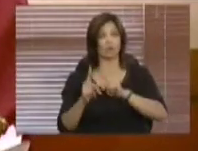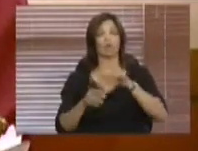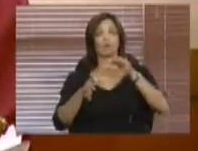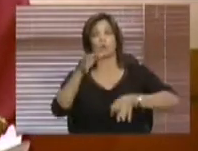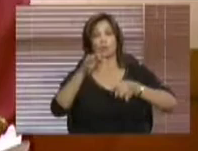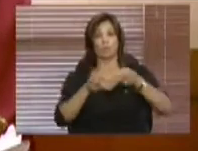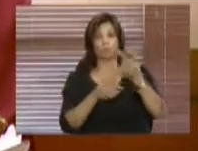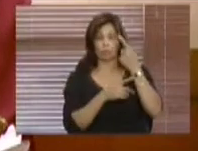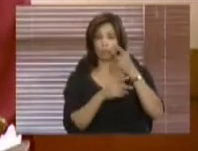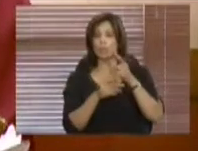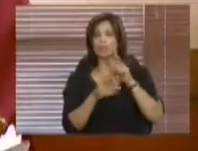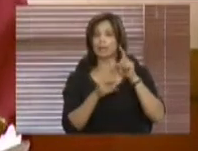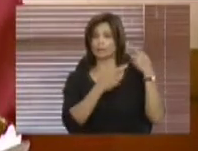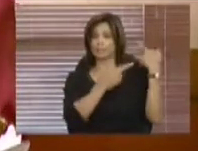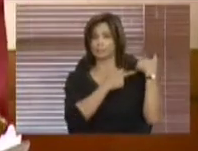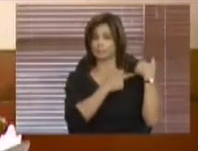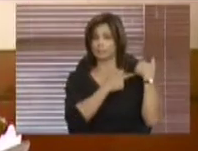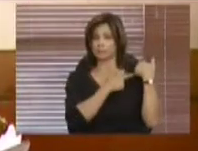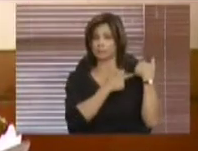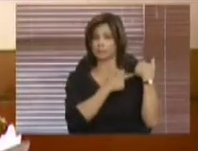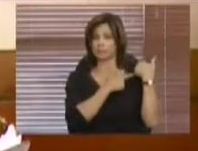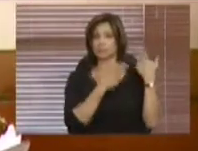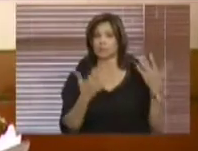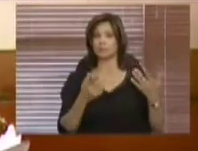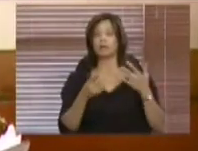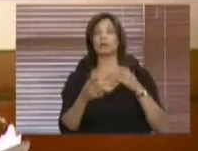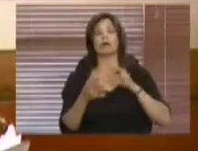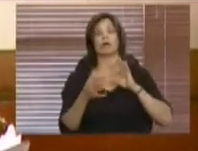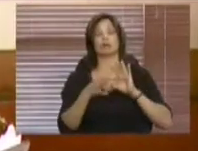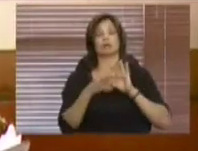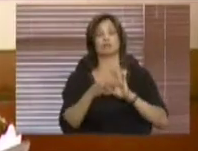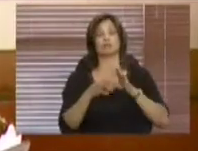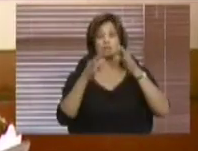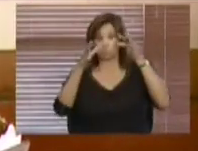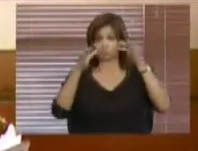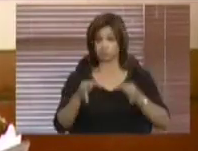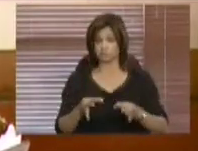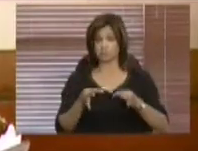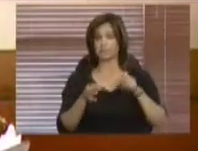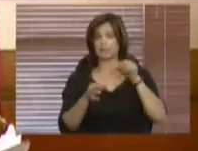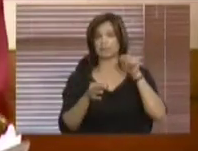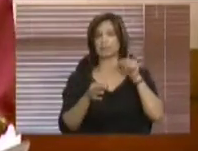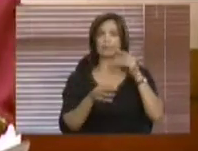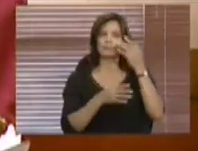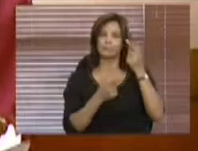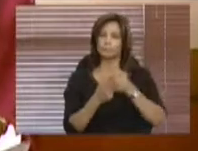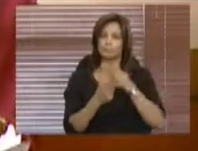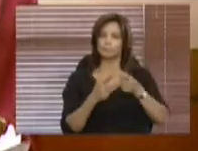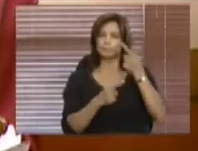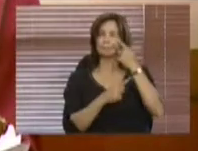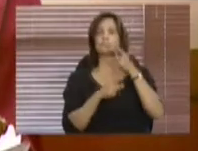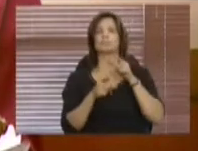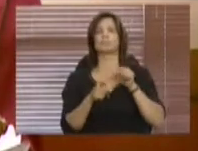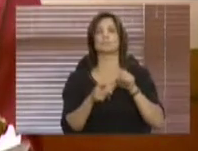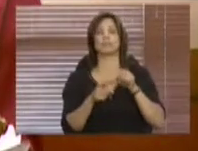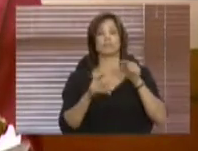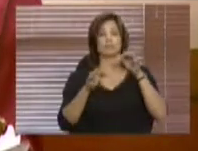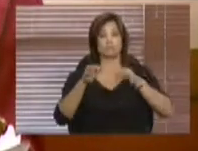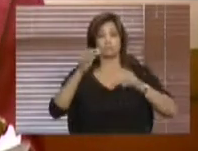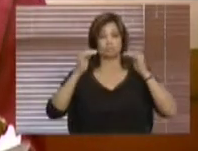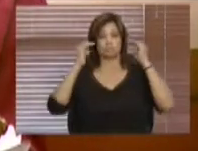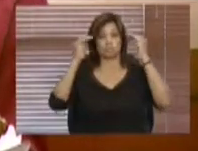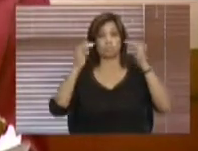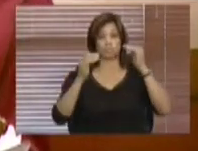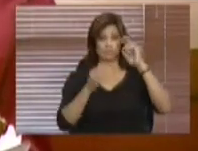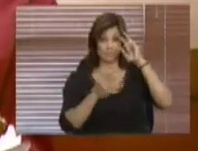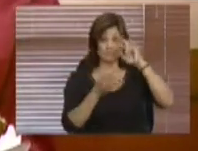en su ámbito competencial y dada la fuerza vinculante de sus decisiones en razón de ser el supremo intérprete